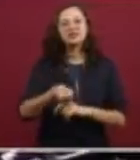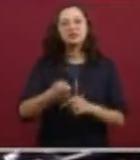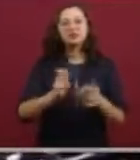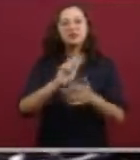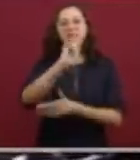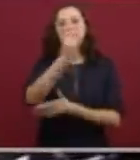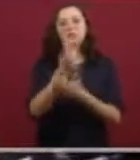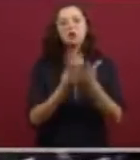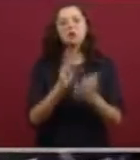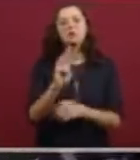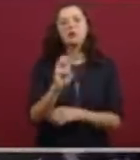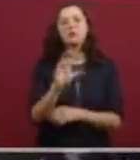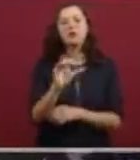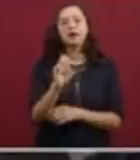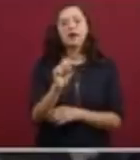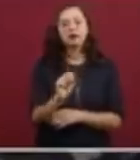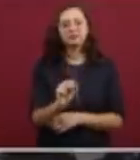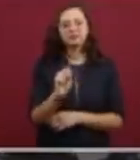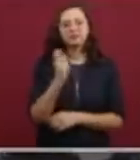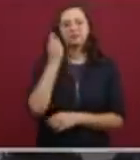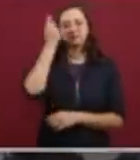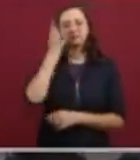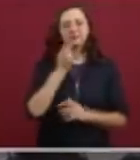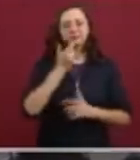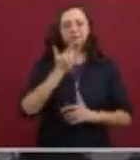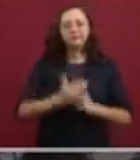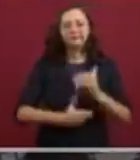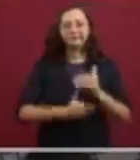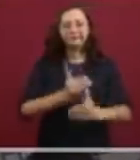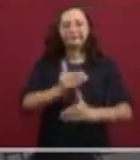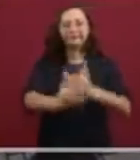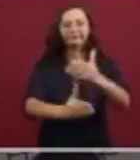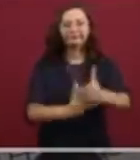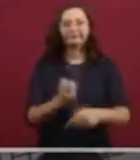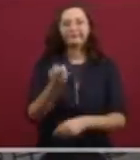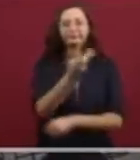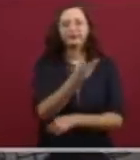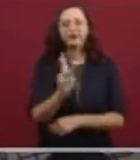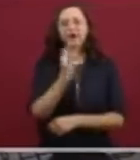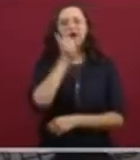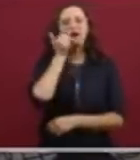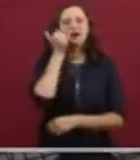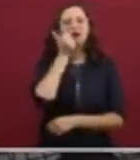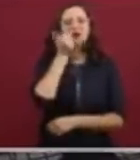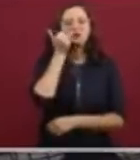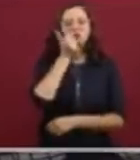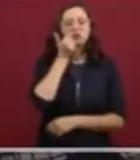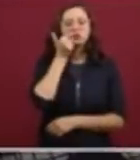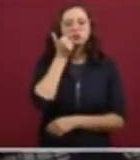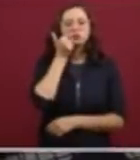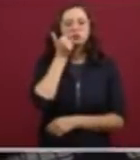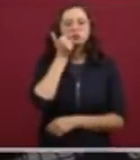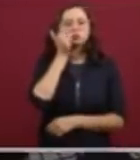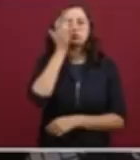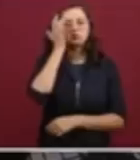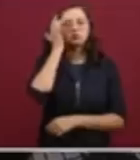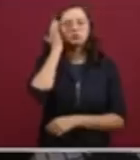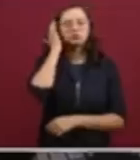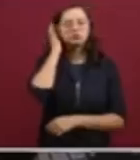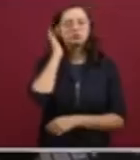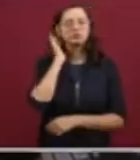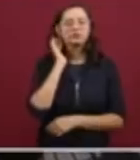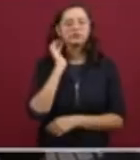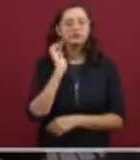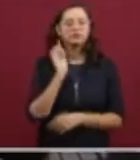de becas para estudiantes de